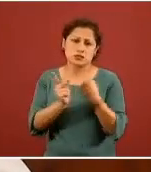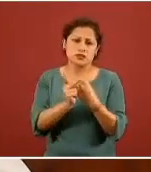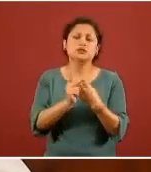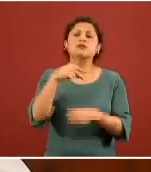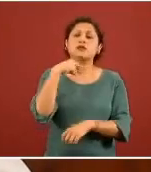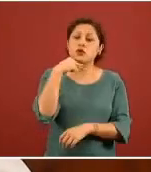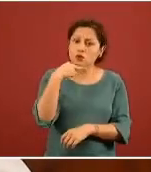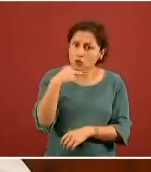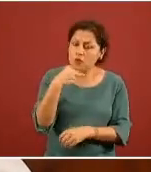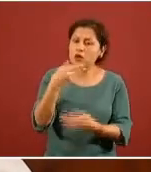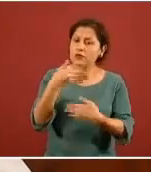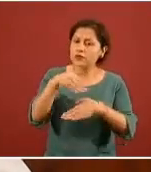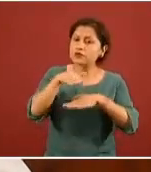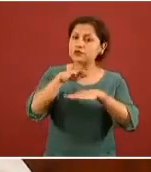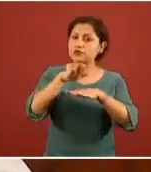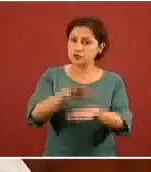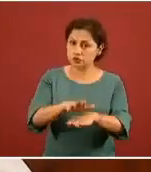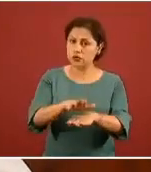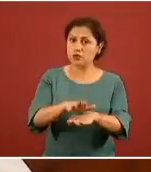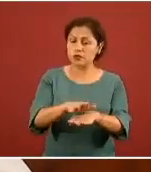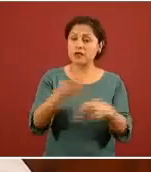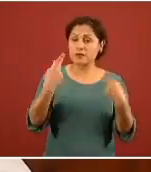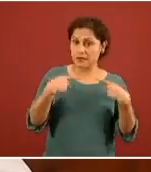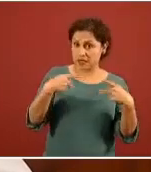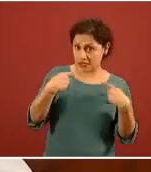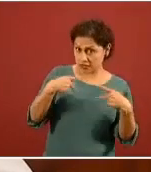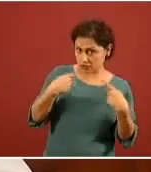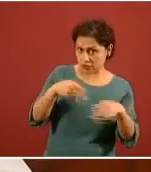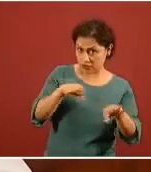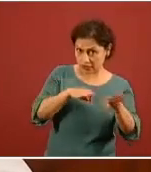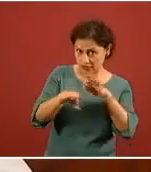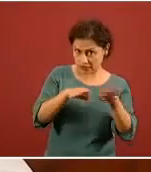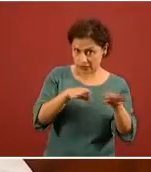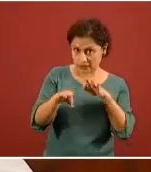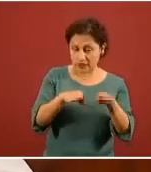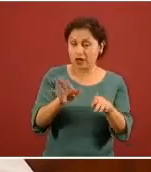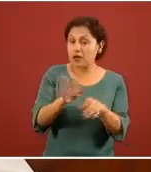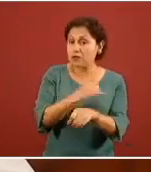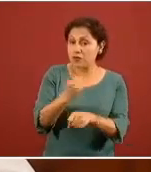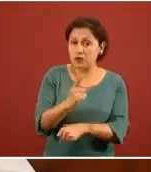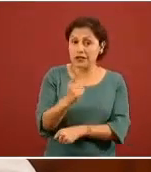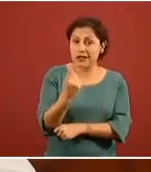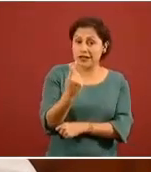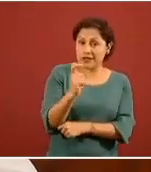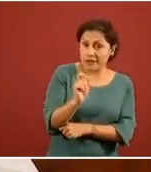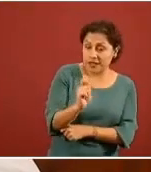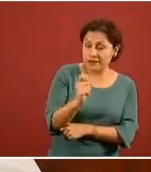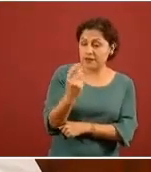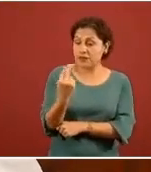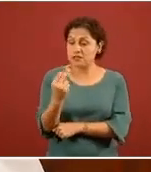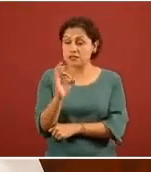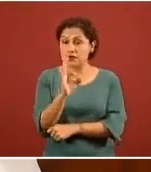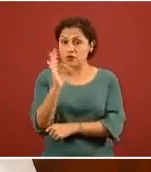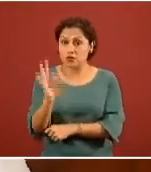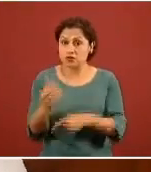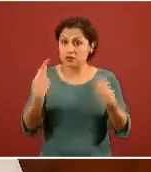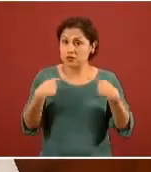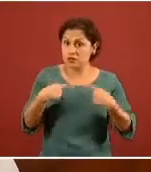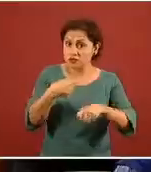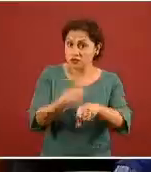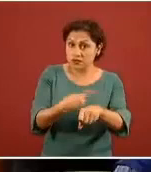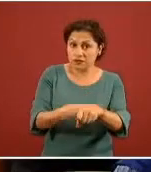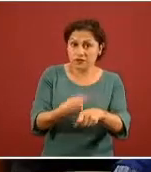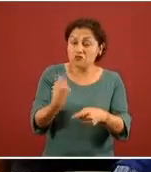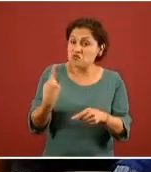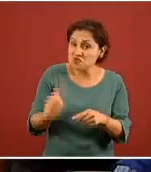sus gobiernos. Entre el 20 y el 25% de los casos han sido de los trabajadores de la salud. En